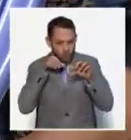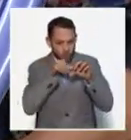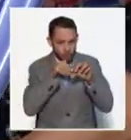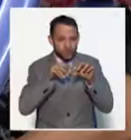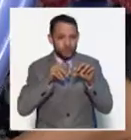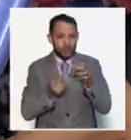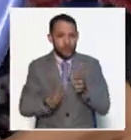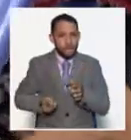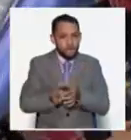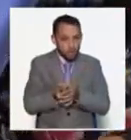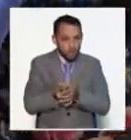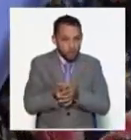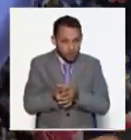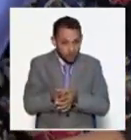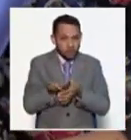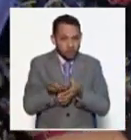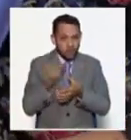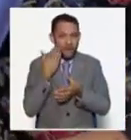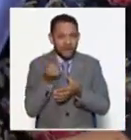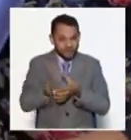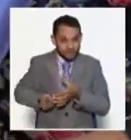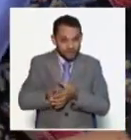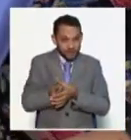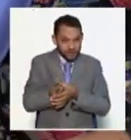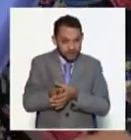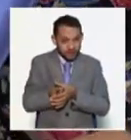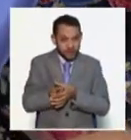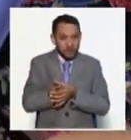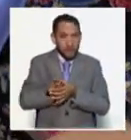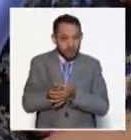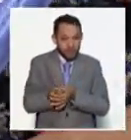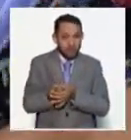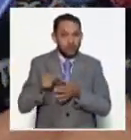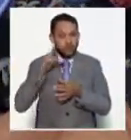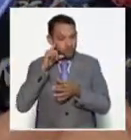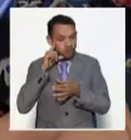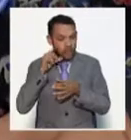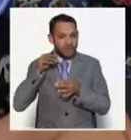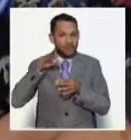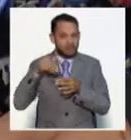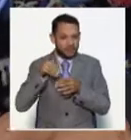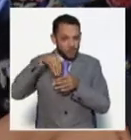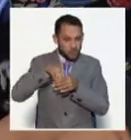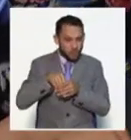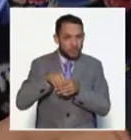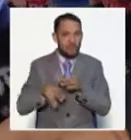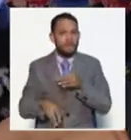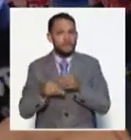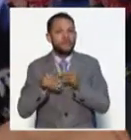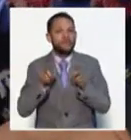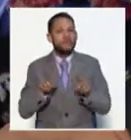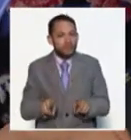de la pulpa el tercio inferior y superior de vagina lo que vemos aquí es corresponde a lo que es